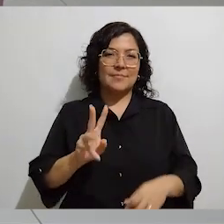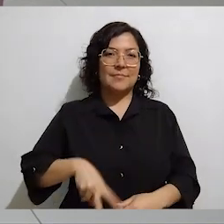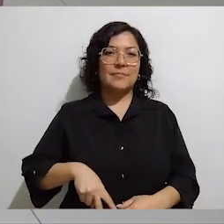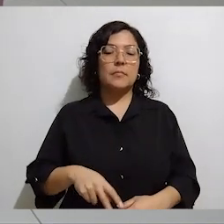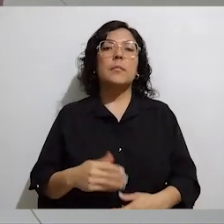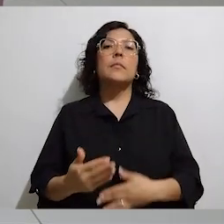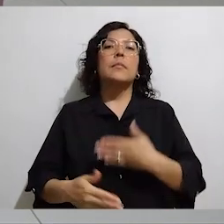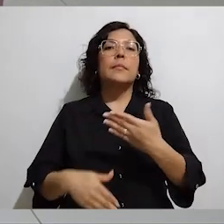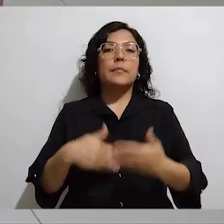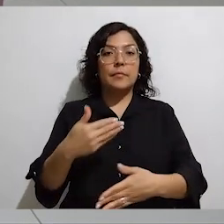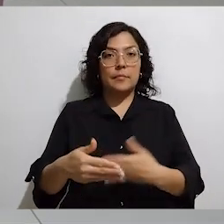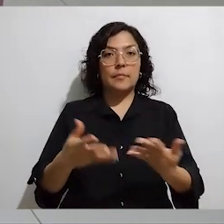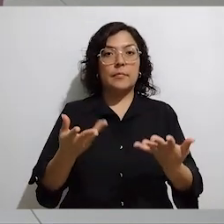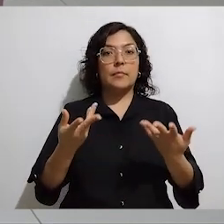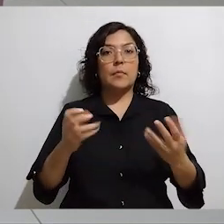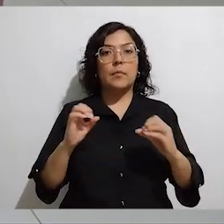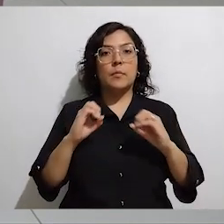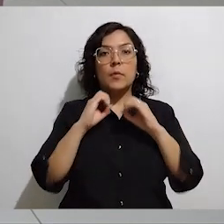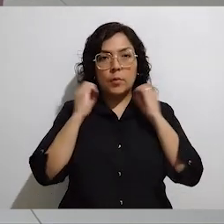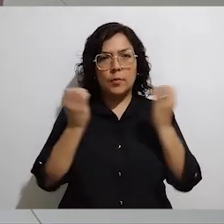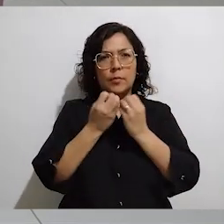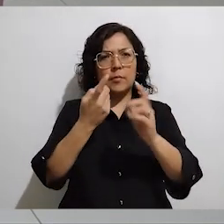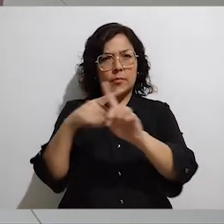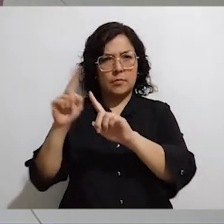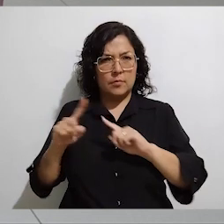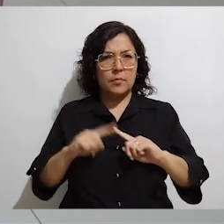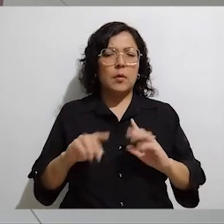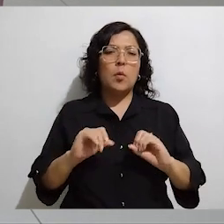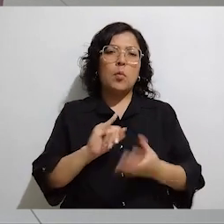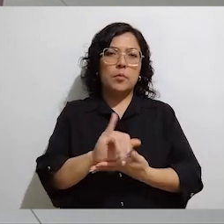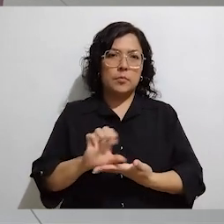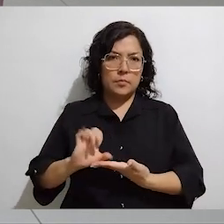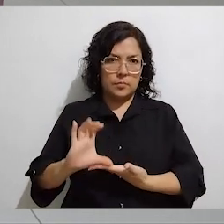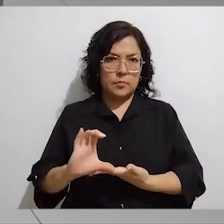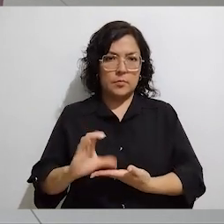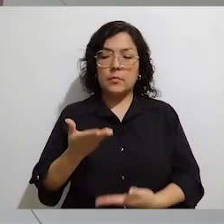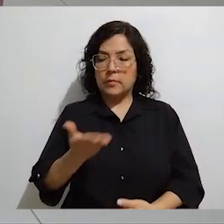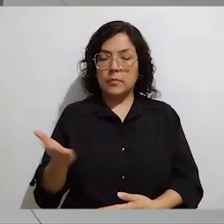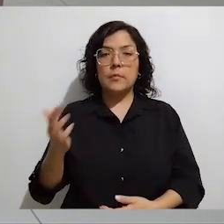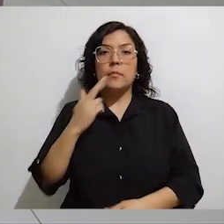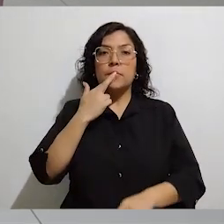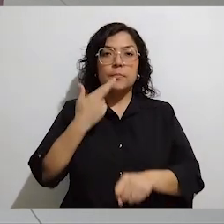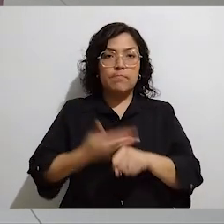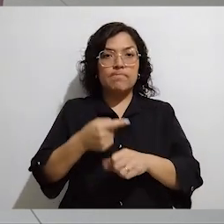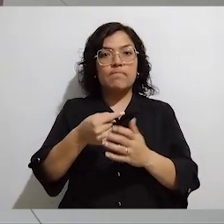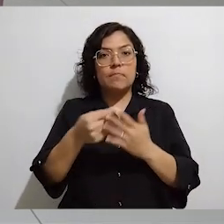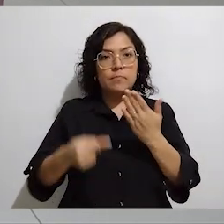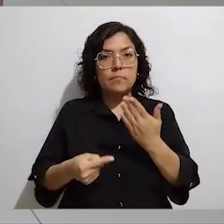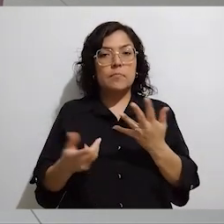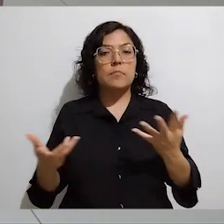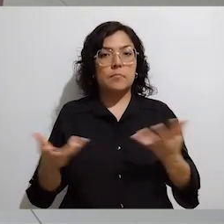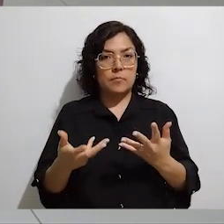los organismos públicos locales electorales, como el Instituto Electoral de Coahuila, realizan otras tareas que tienen que ver con